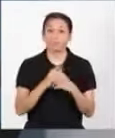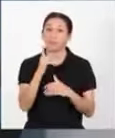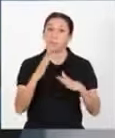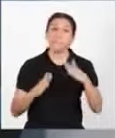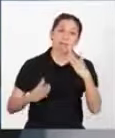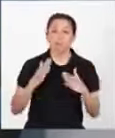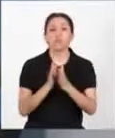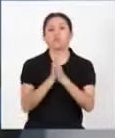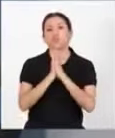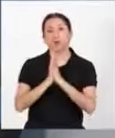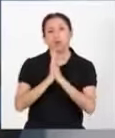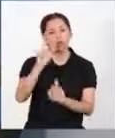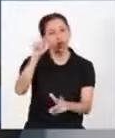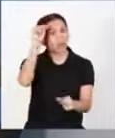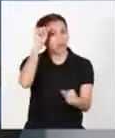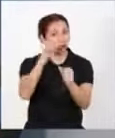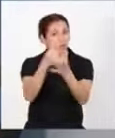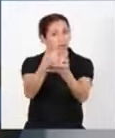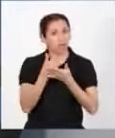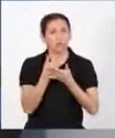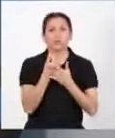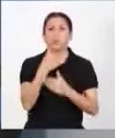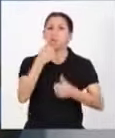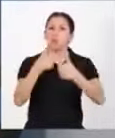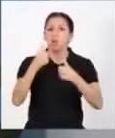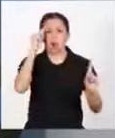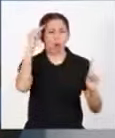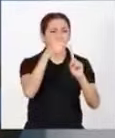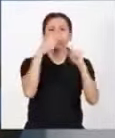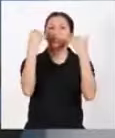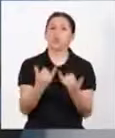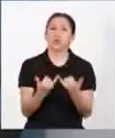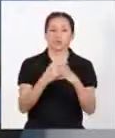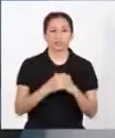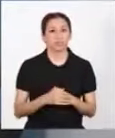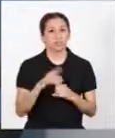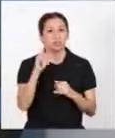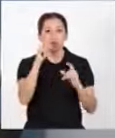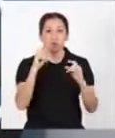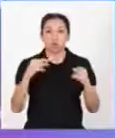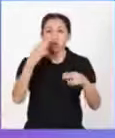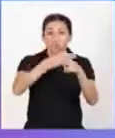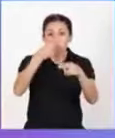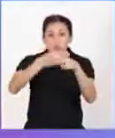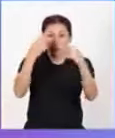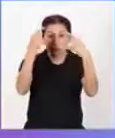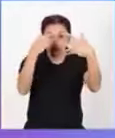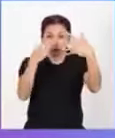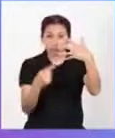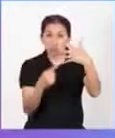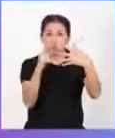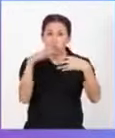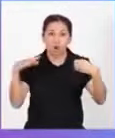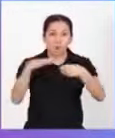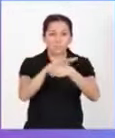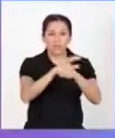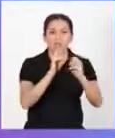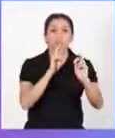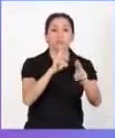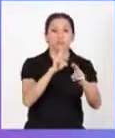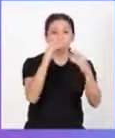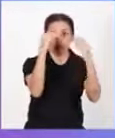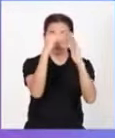¡Maka Bot! Por favor, recuérdanos cuál es el propósito de hoy. Completa los nombres de